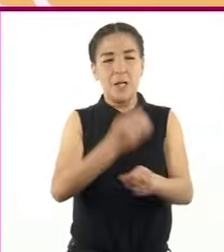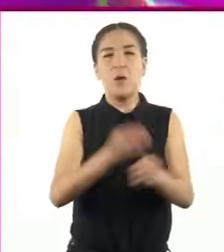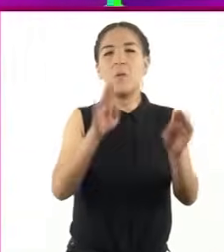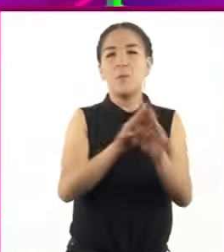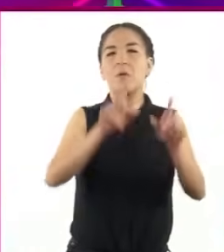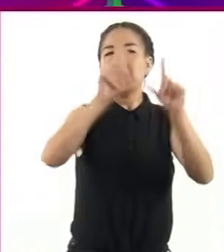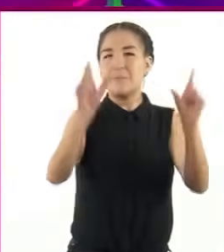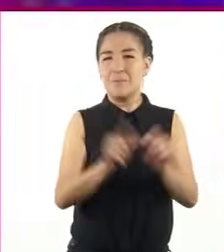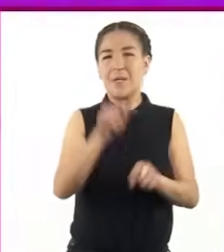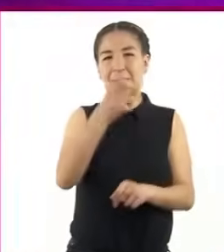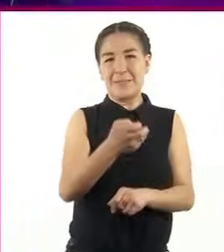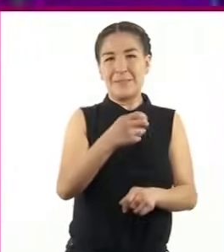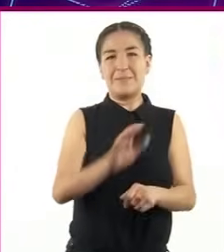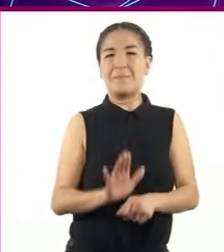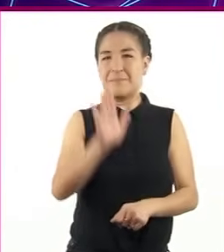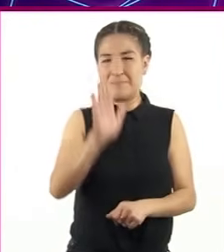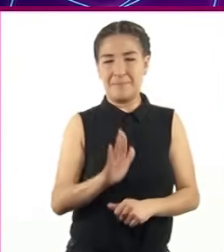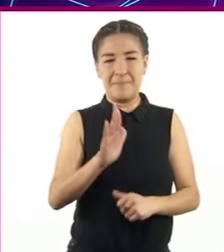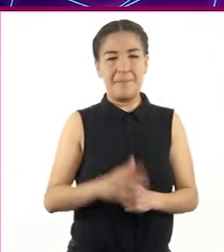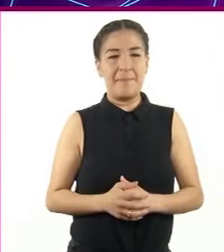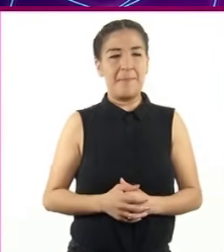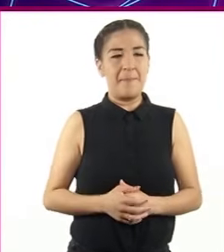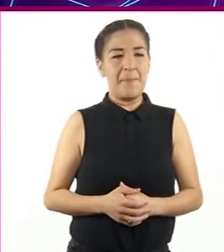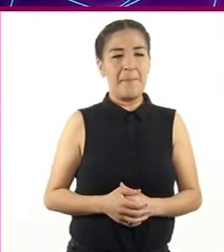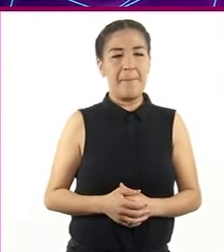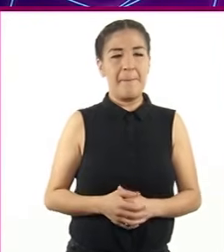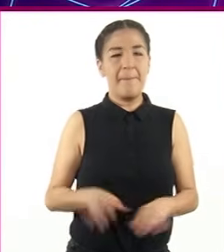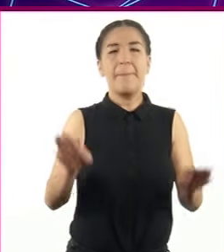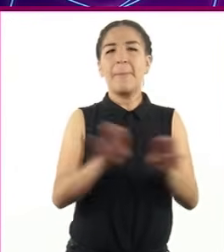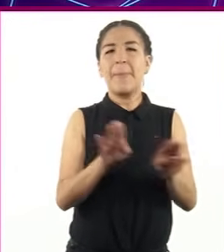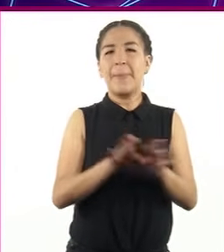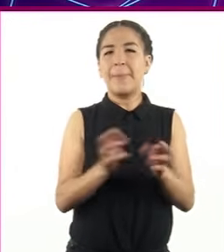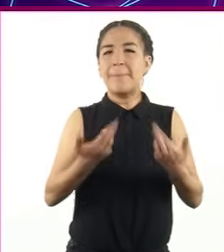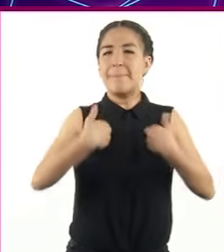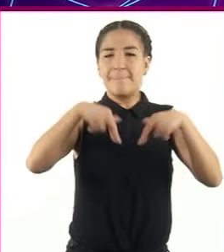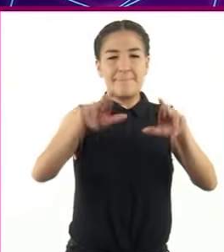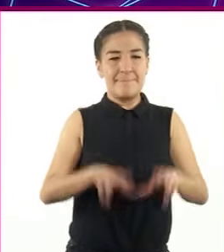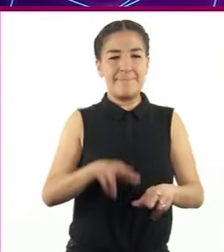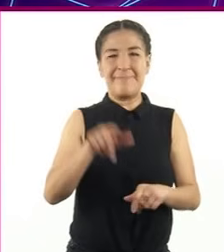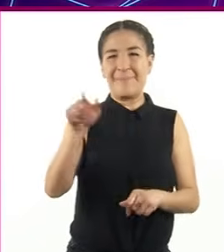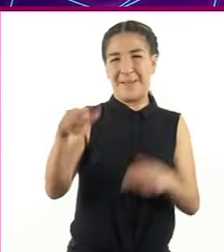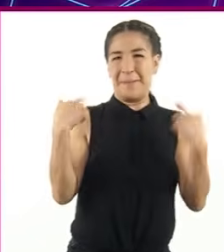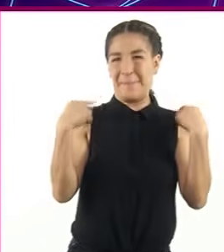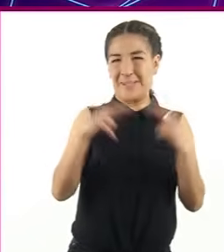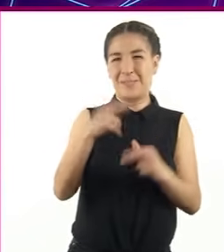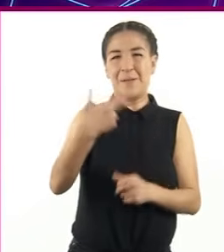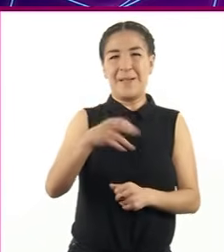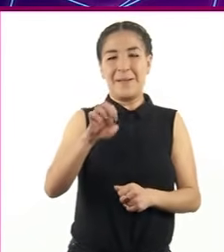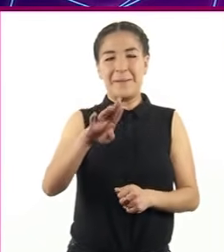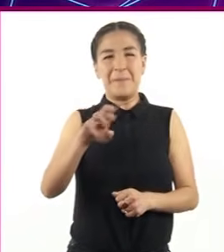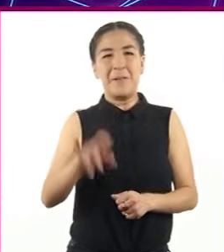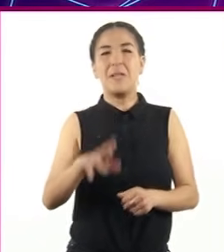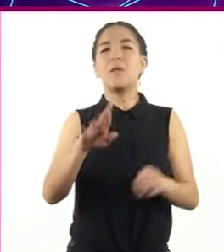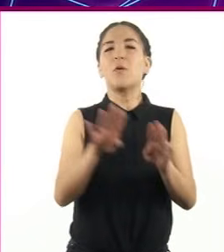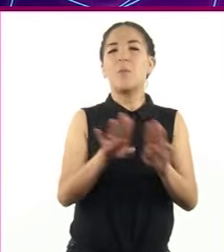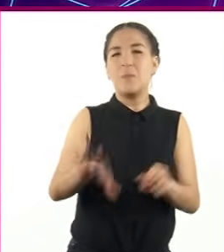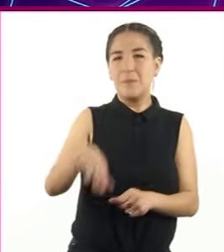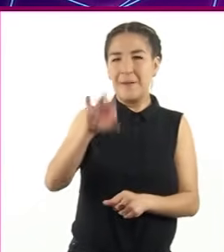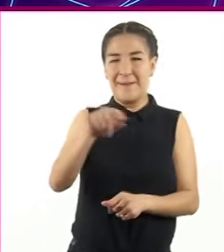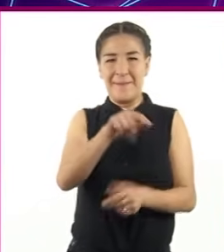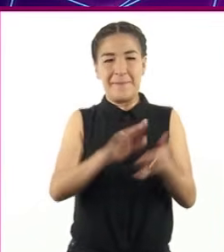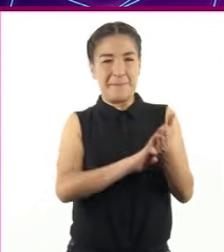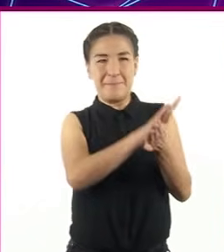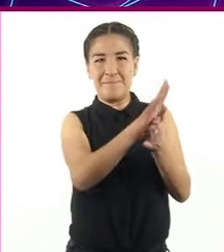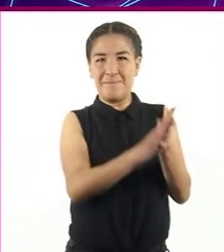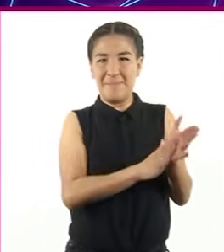términos semejantes. Para simplificar la expresión que encontró el maestro Eber para el perímetro de la figura, solo